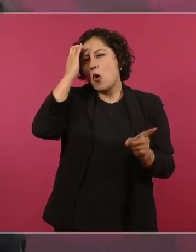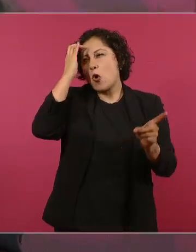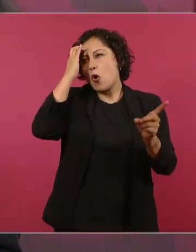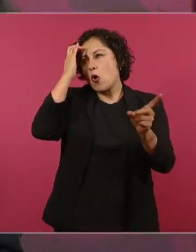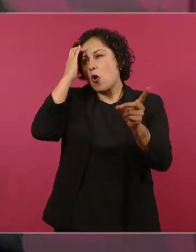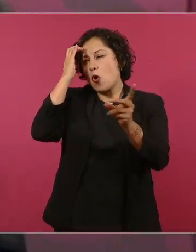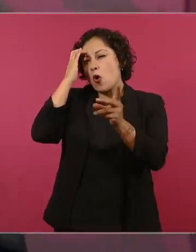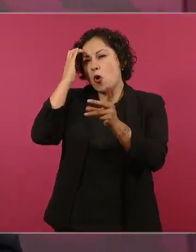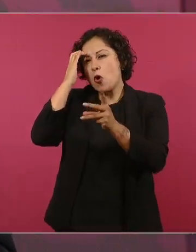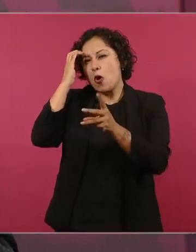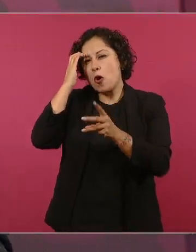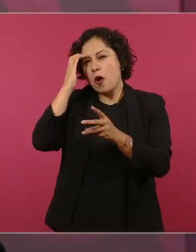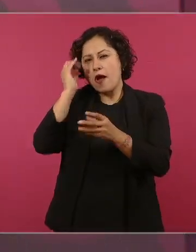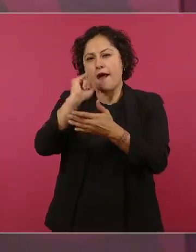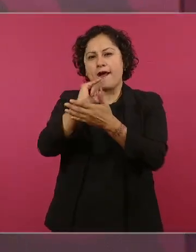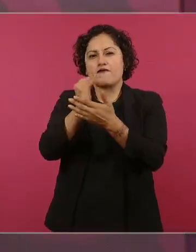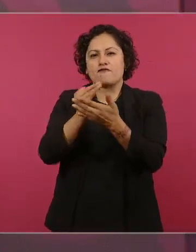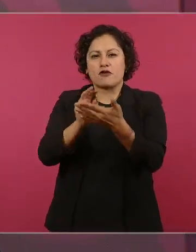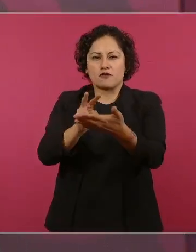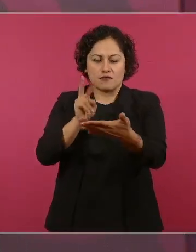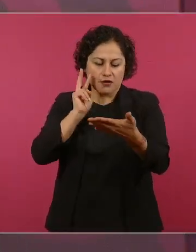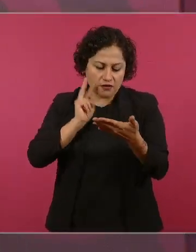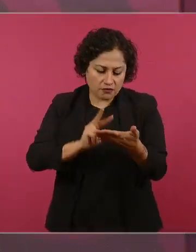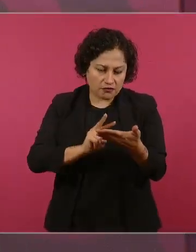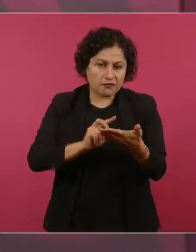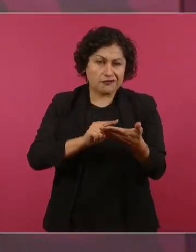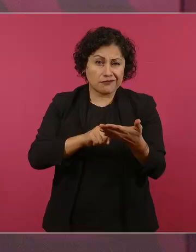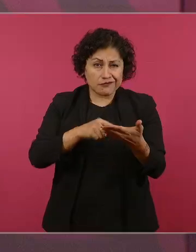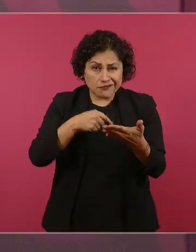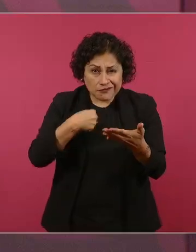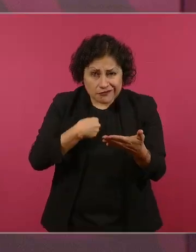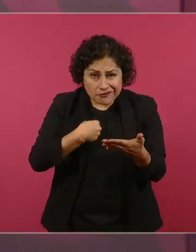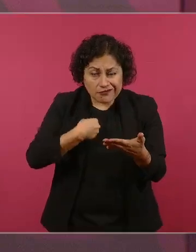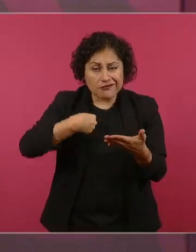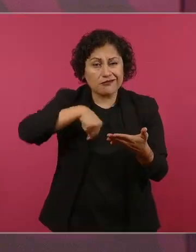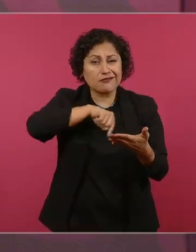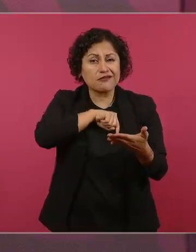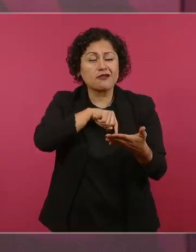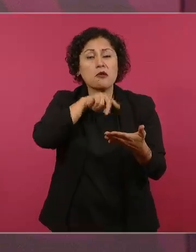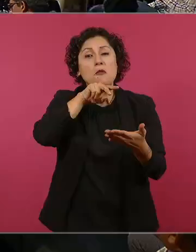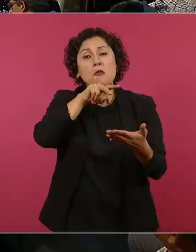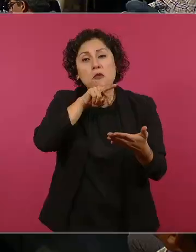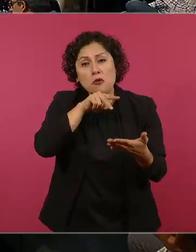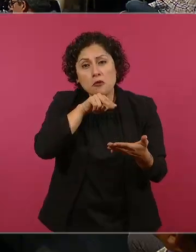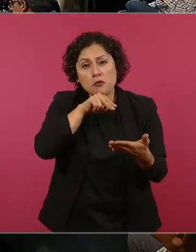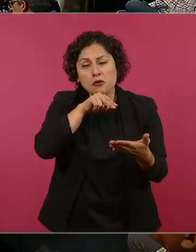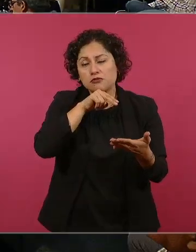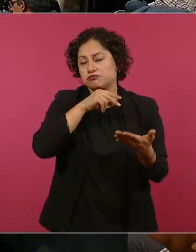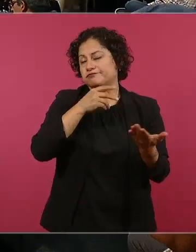no nos preocupa porque pues tenemos relaciones